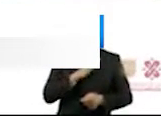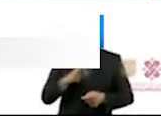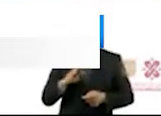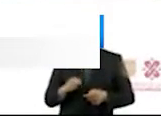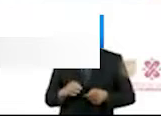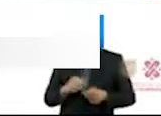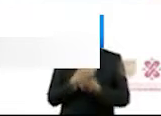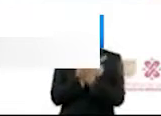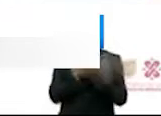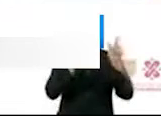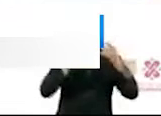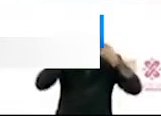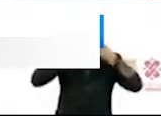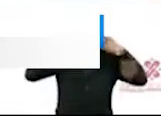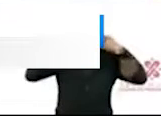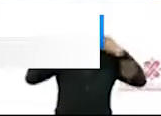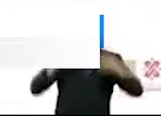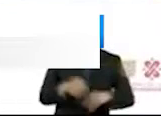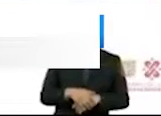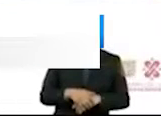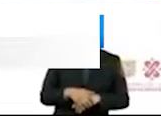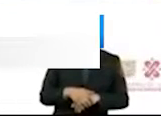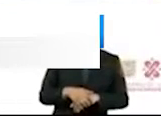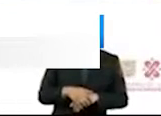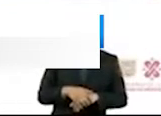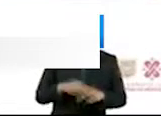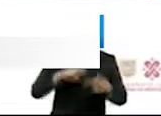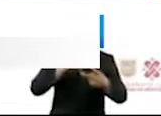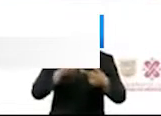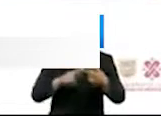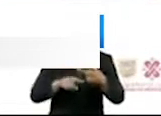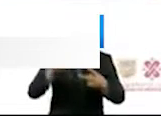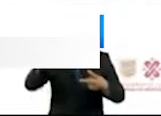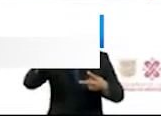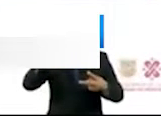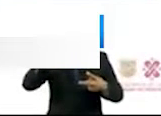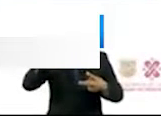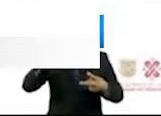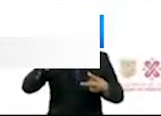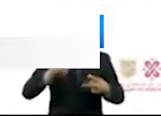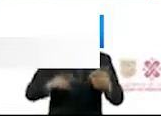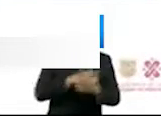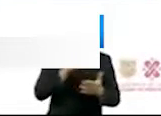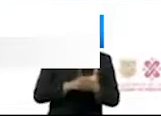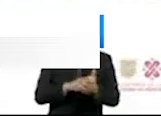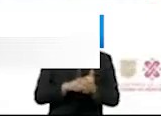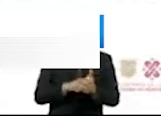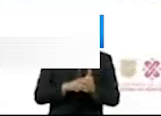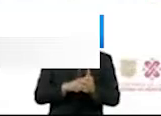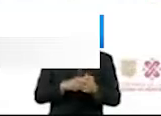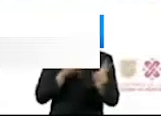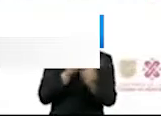usar. 2. Se recomienda continuar con el uso en los sitios cerrados, lugares